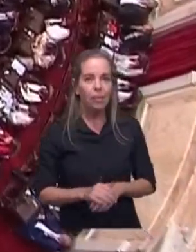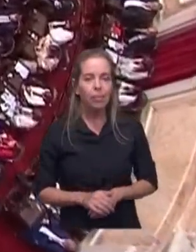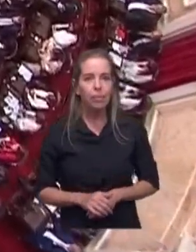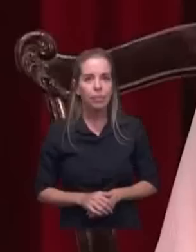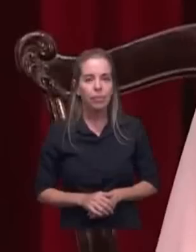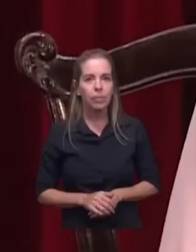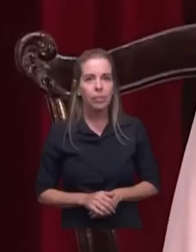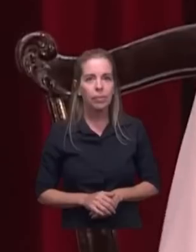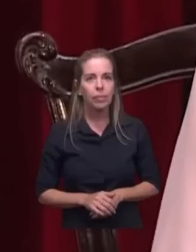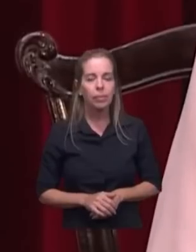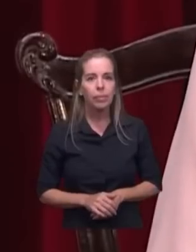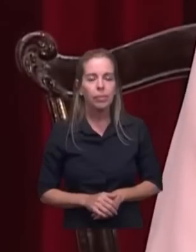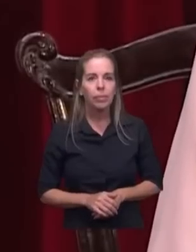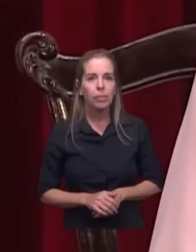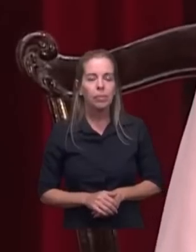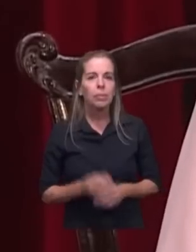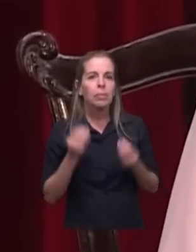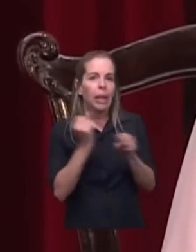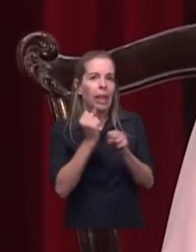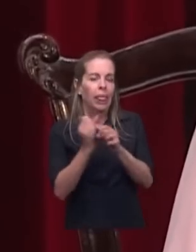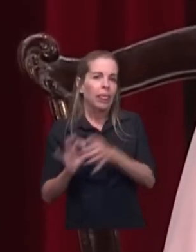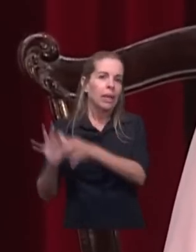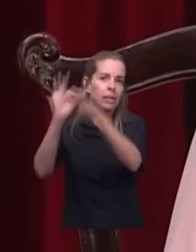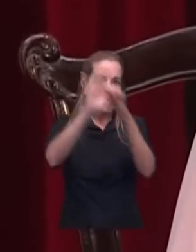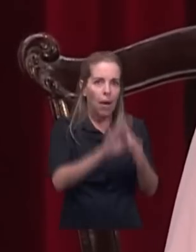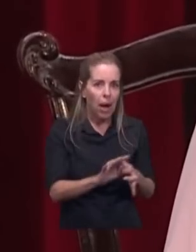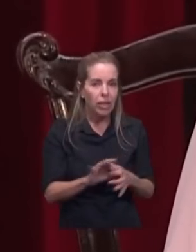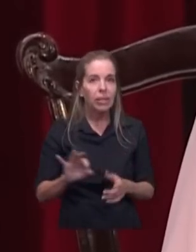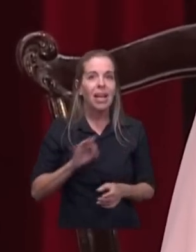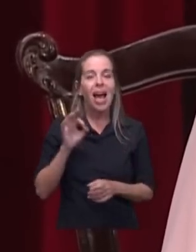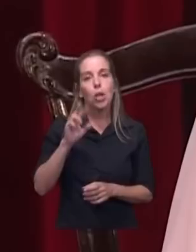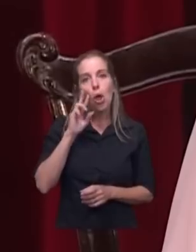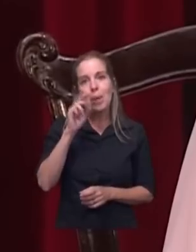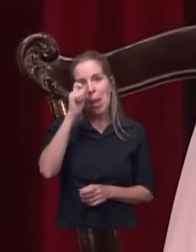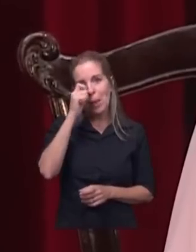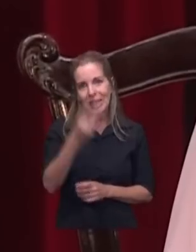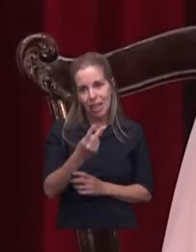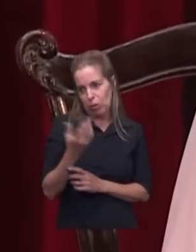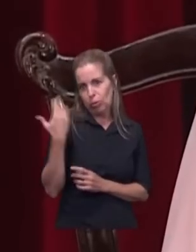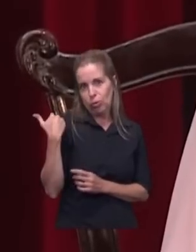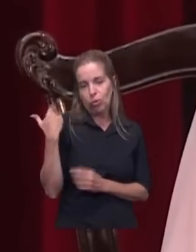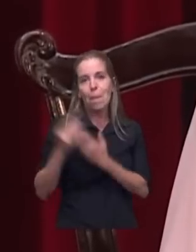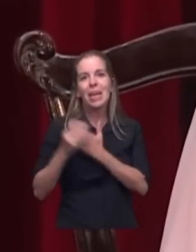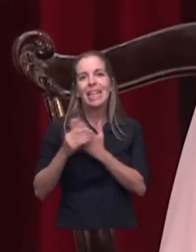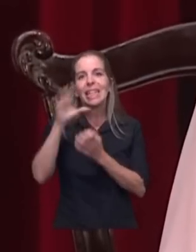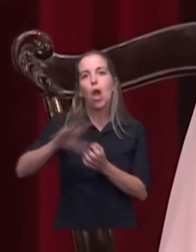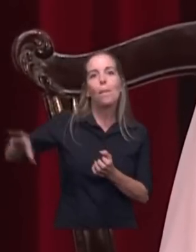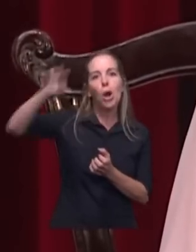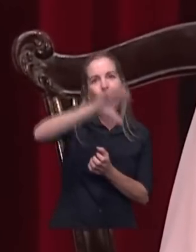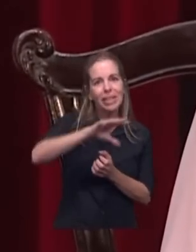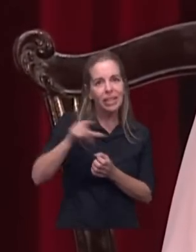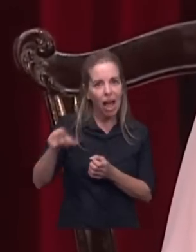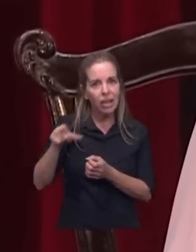Se trata de un principio transversal. Durante el 2022, desde el Ministerio del Interior,